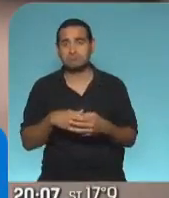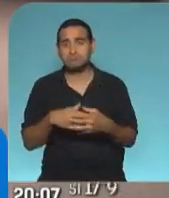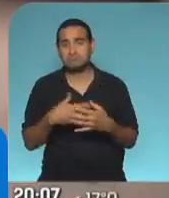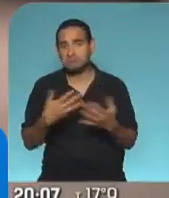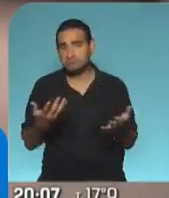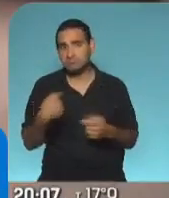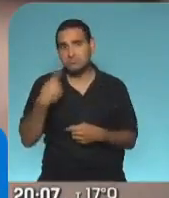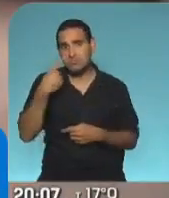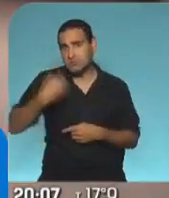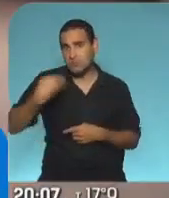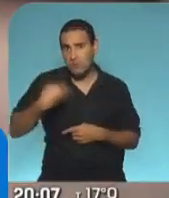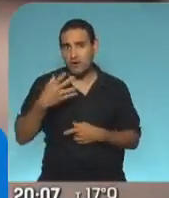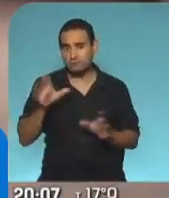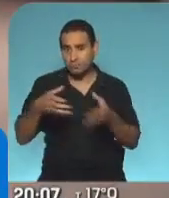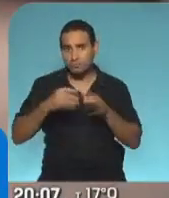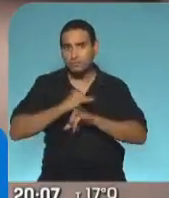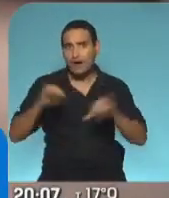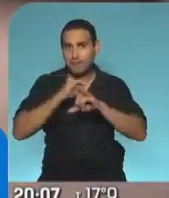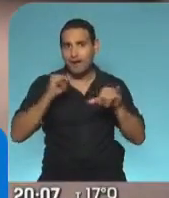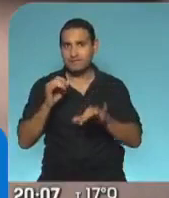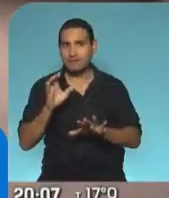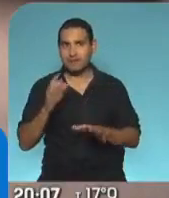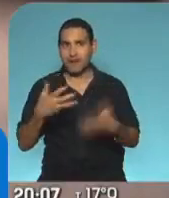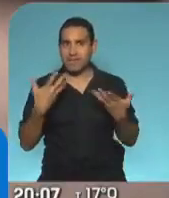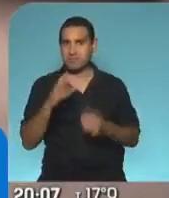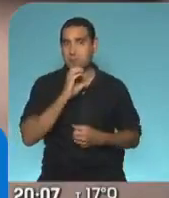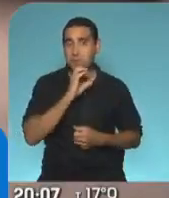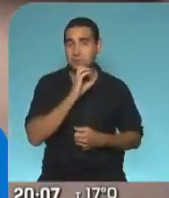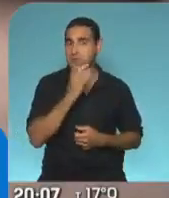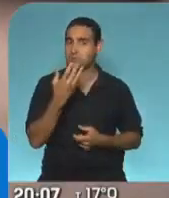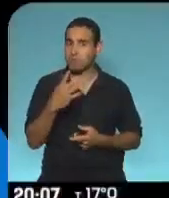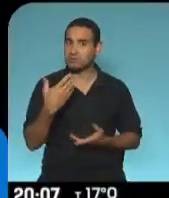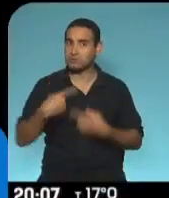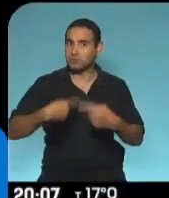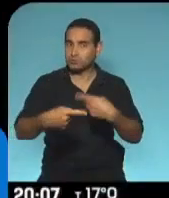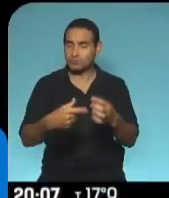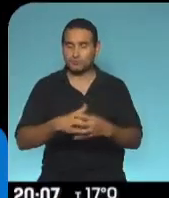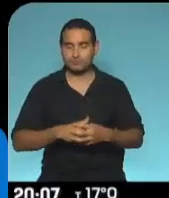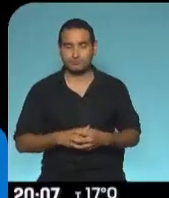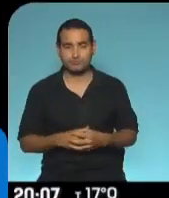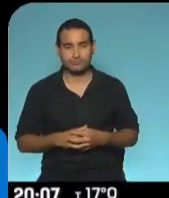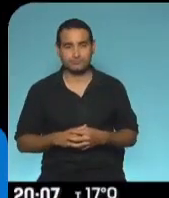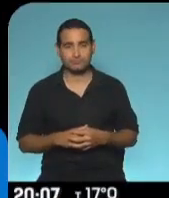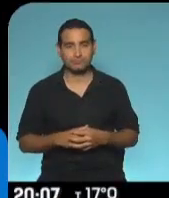Me parece que es una campaña entretenida y debería seguir utilizándose.